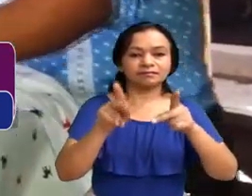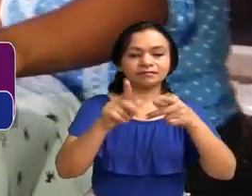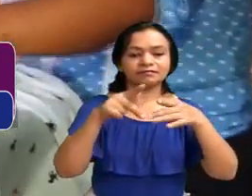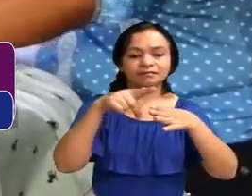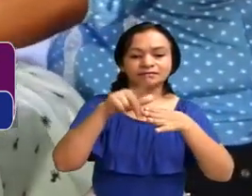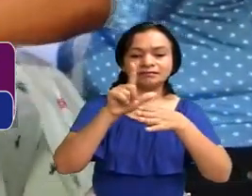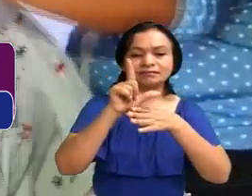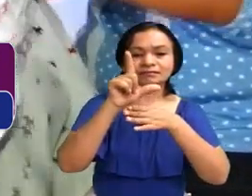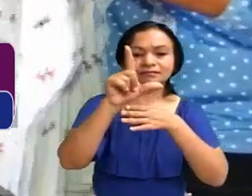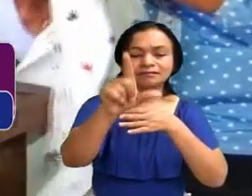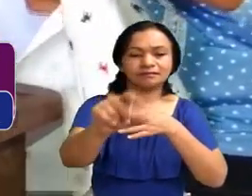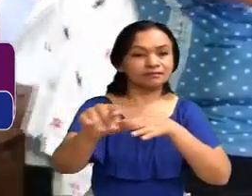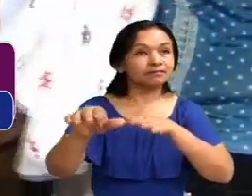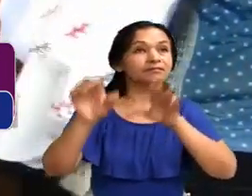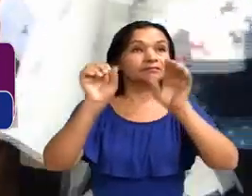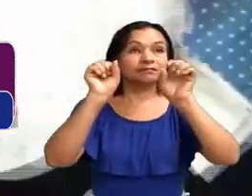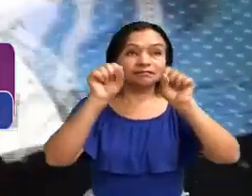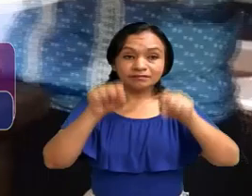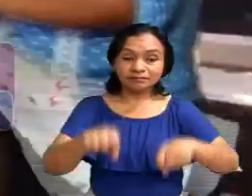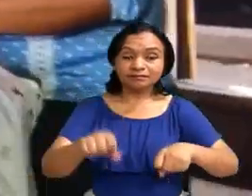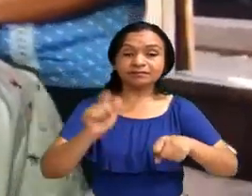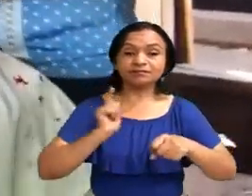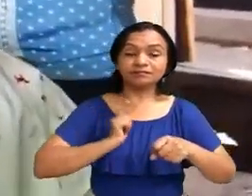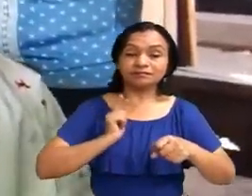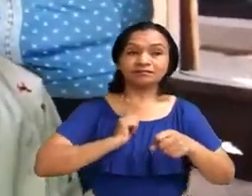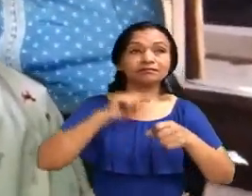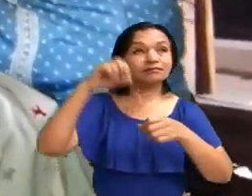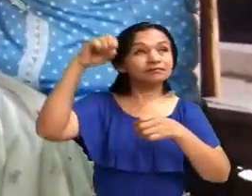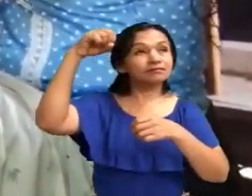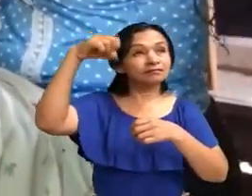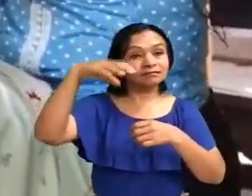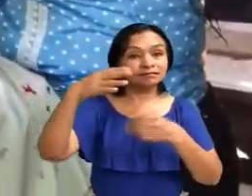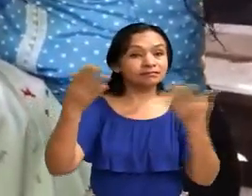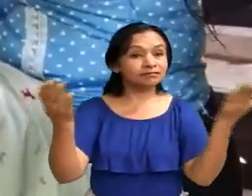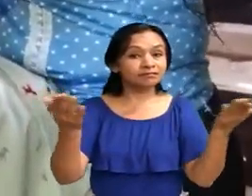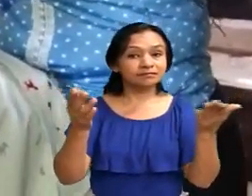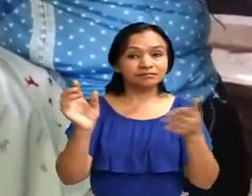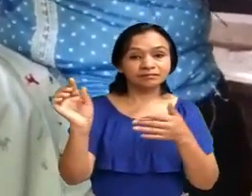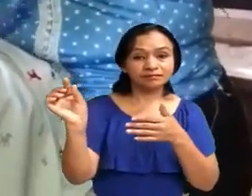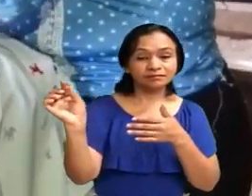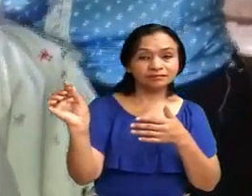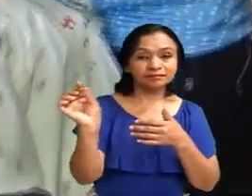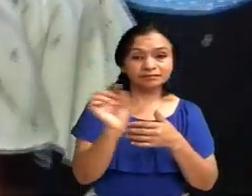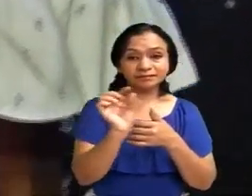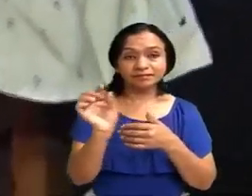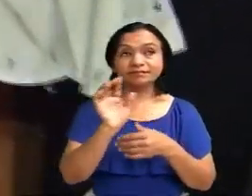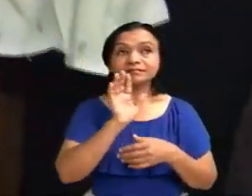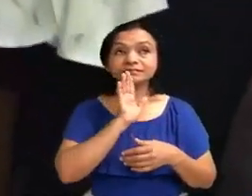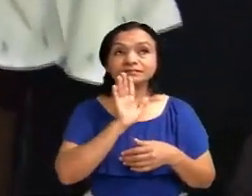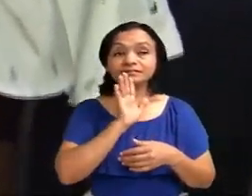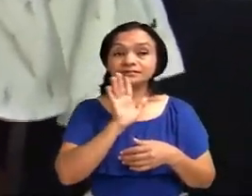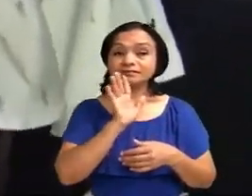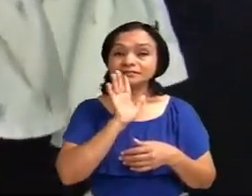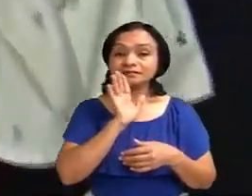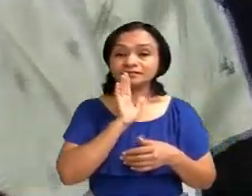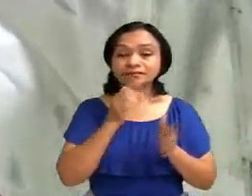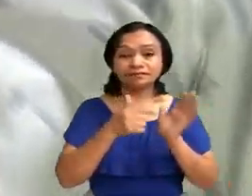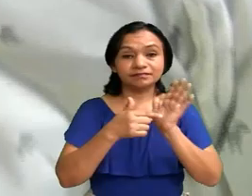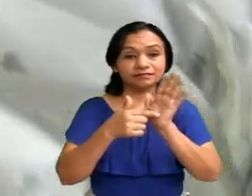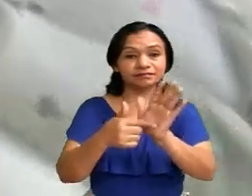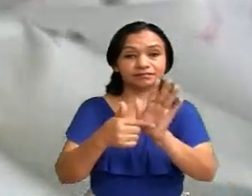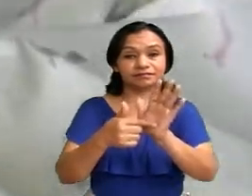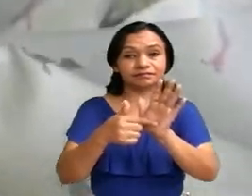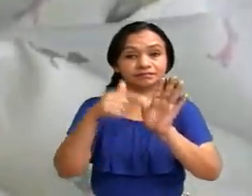rural se pudiera electrificar. Ahorita que mencionas eso, voy a ponerte un ejemplo.